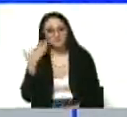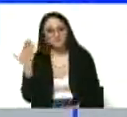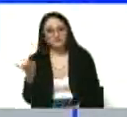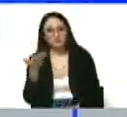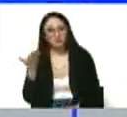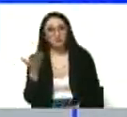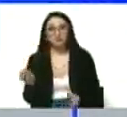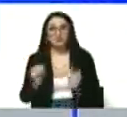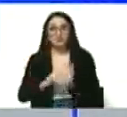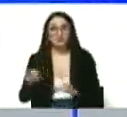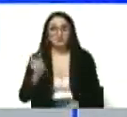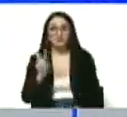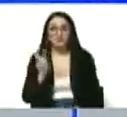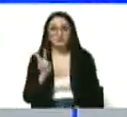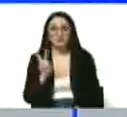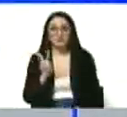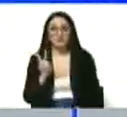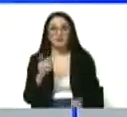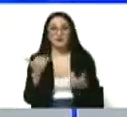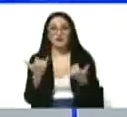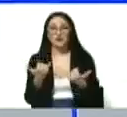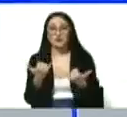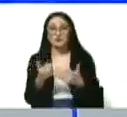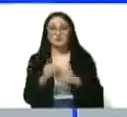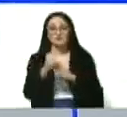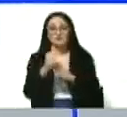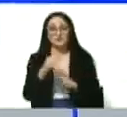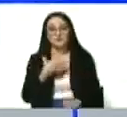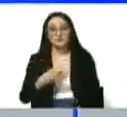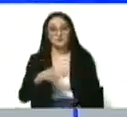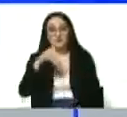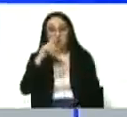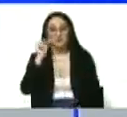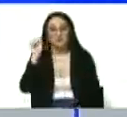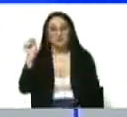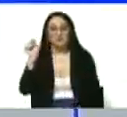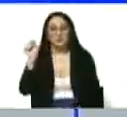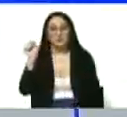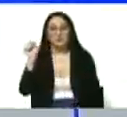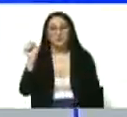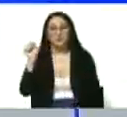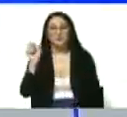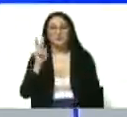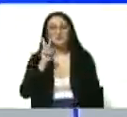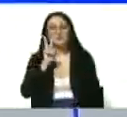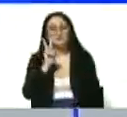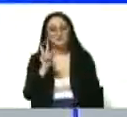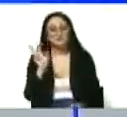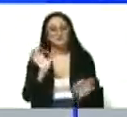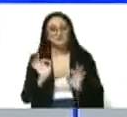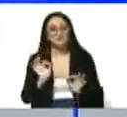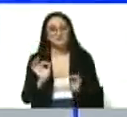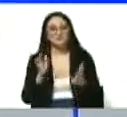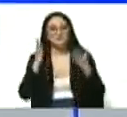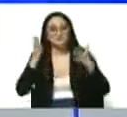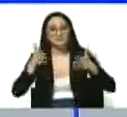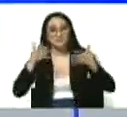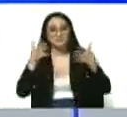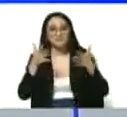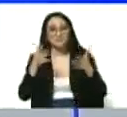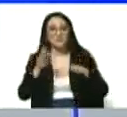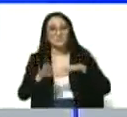nuevo Venezuela y ahora bajo el liderazgo del presidente Nicolás Maduro y su visión acertada orientó los